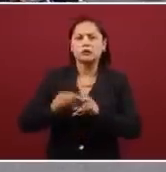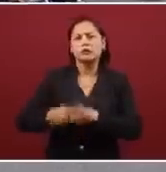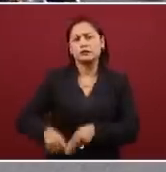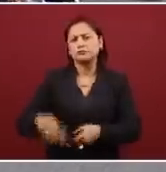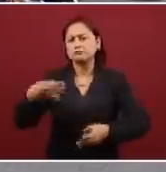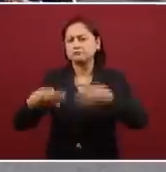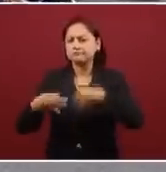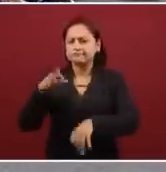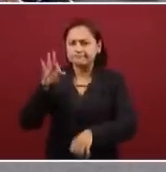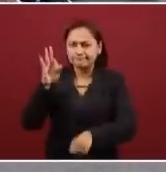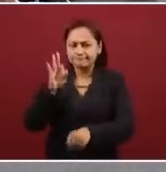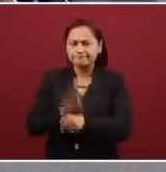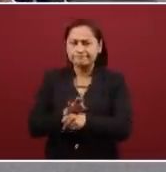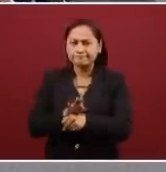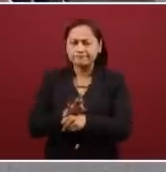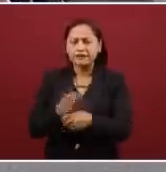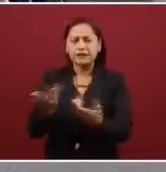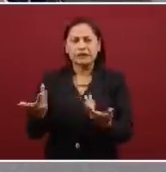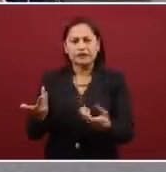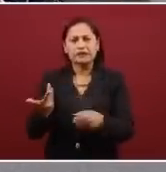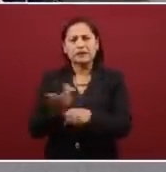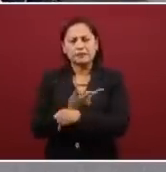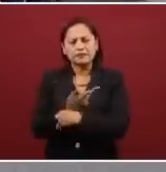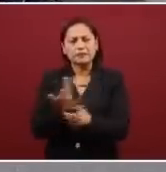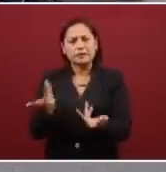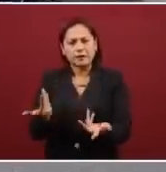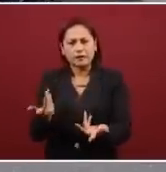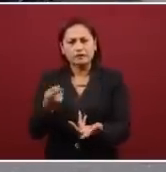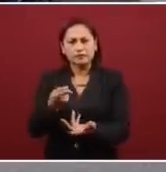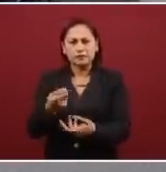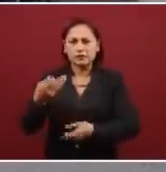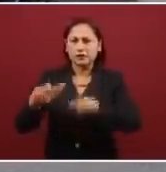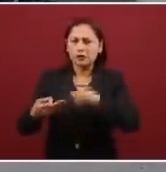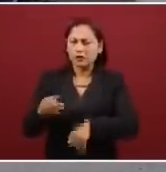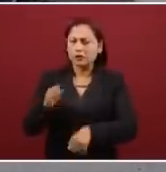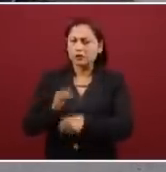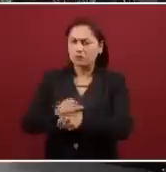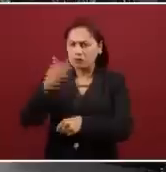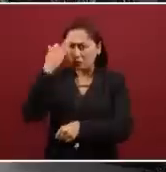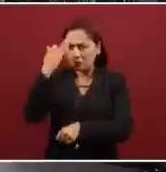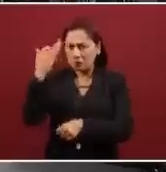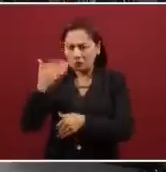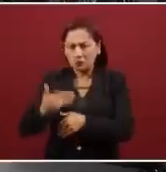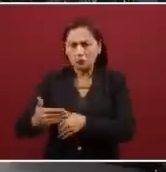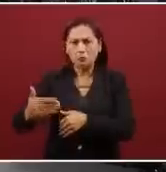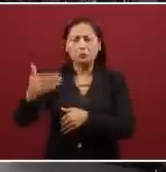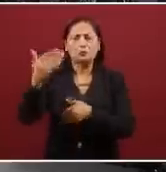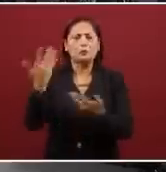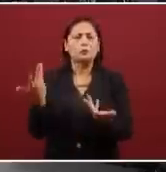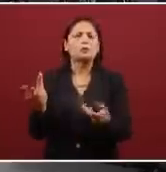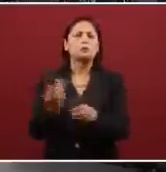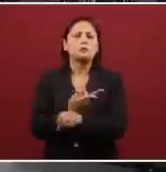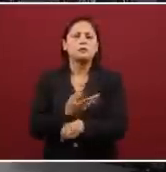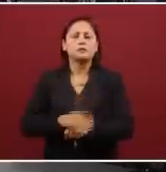amparos que prácticamente están deteniendo el crecimiento del país? Es la primera pregunta. Mire,